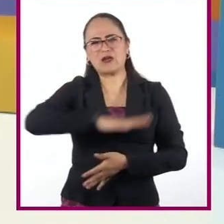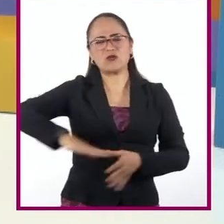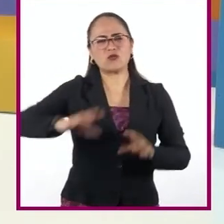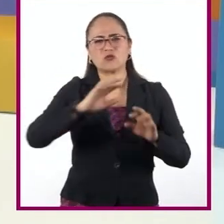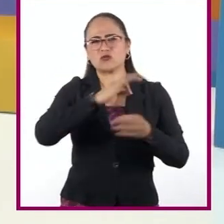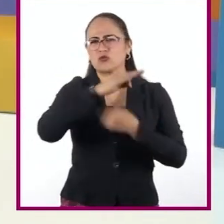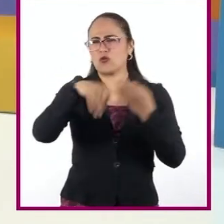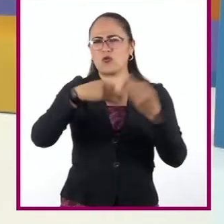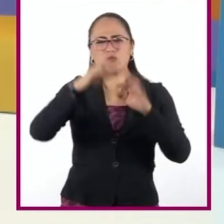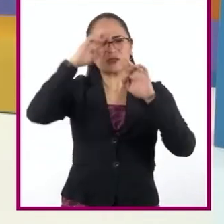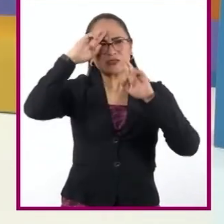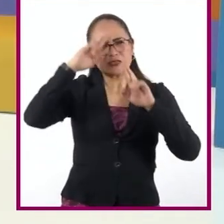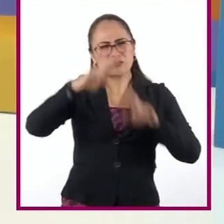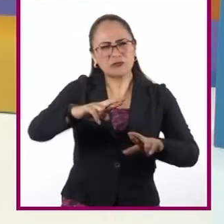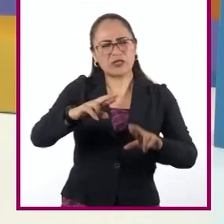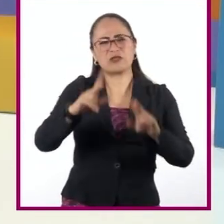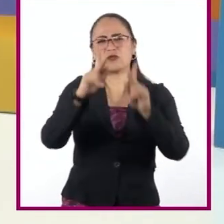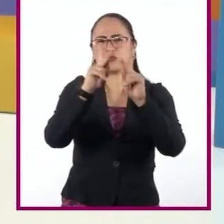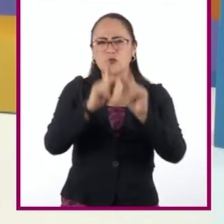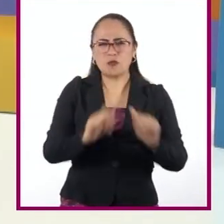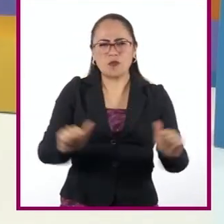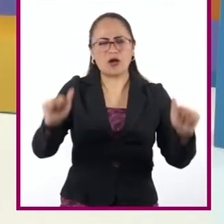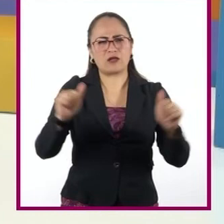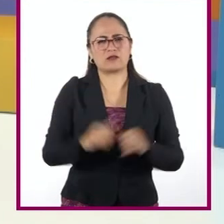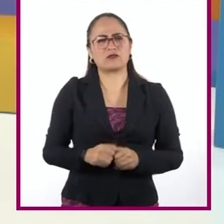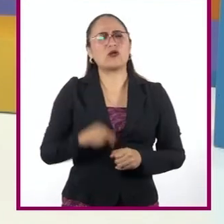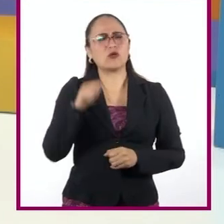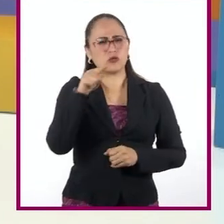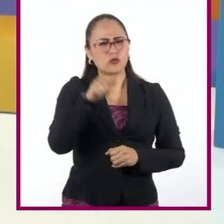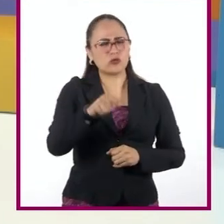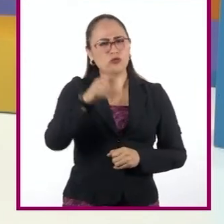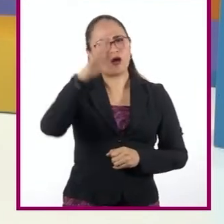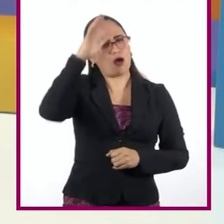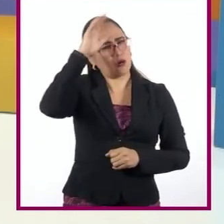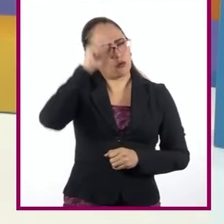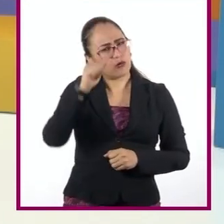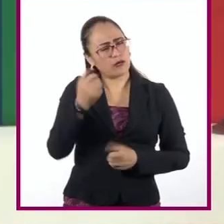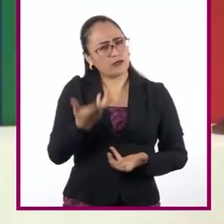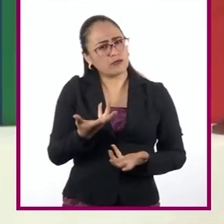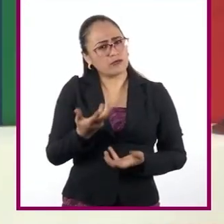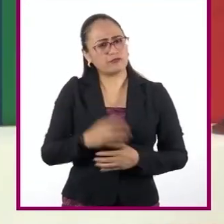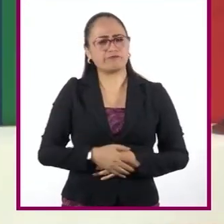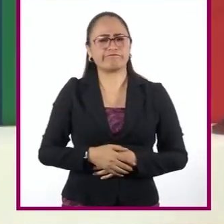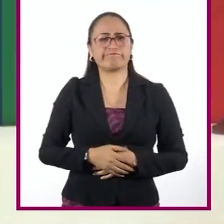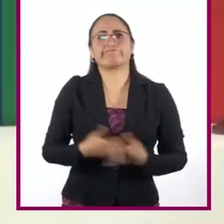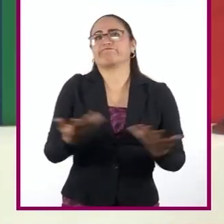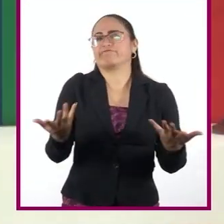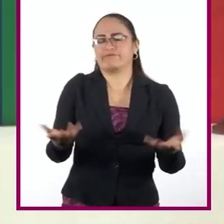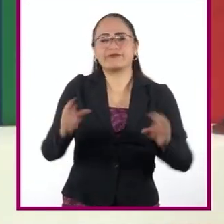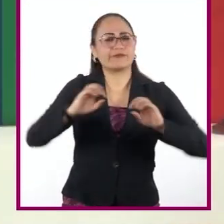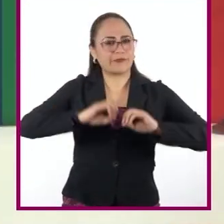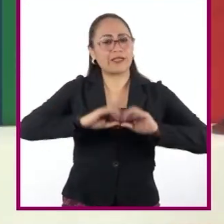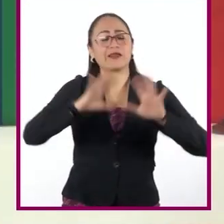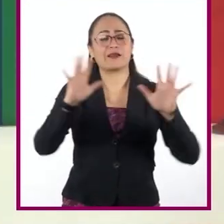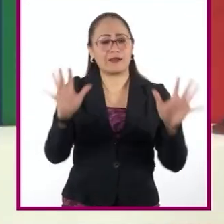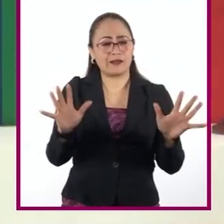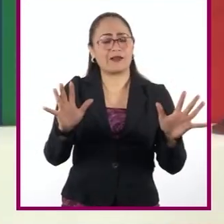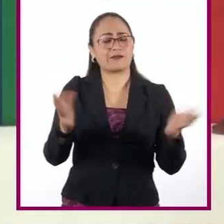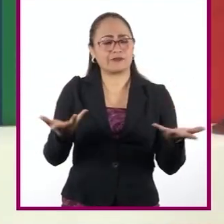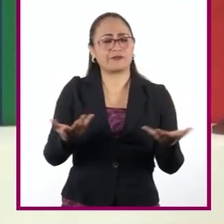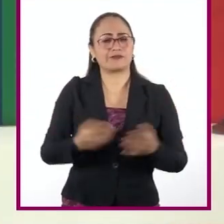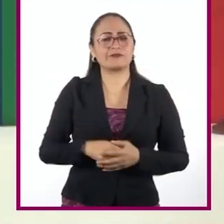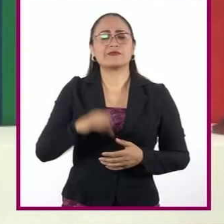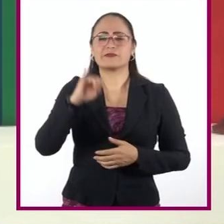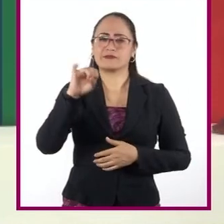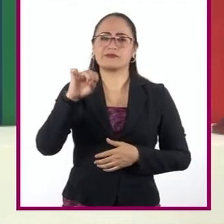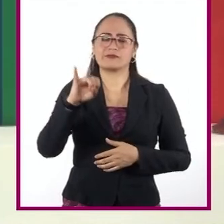logre con una relación de paz. ¿Tú estarías de acuerdo con esto, Alejandra? Indudablemente, maestro. Es